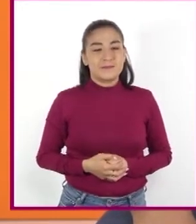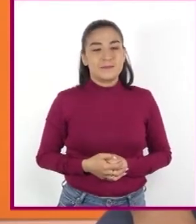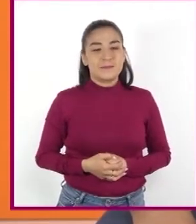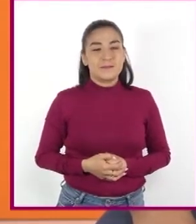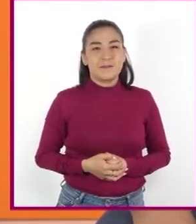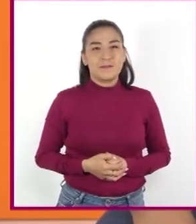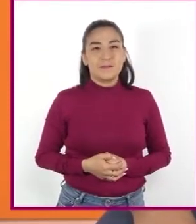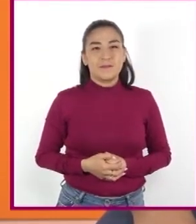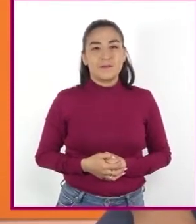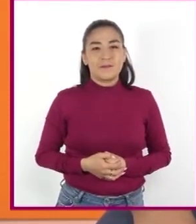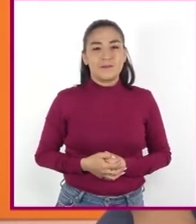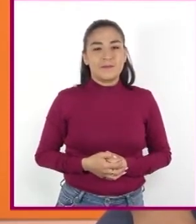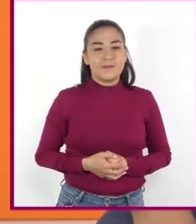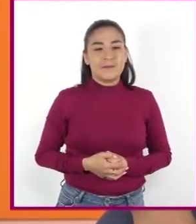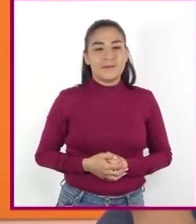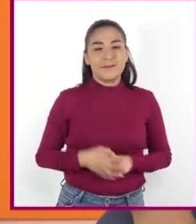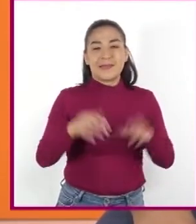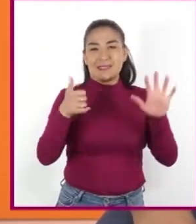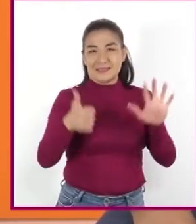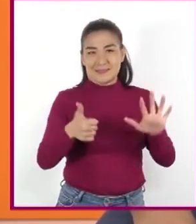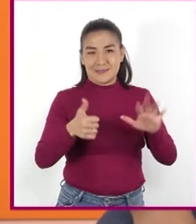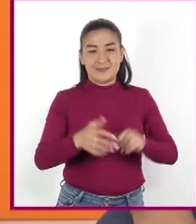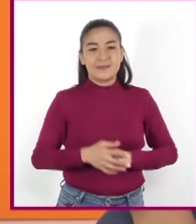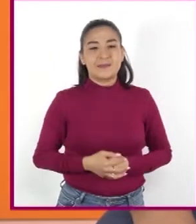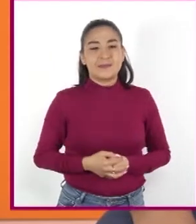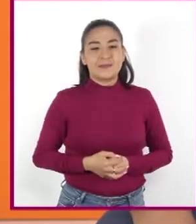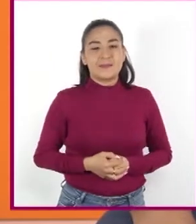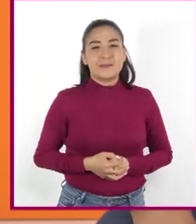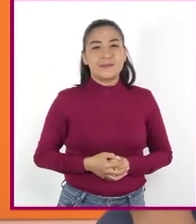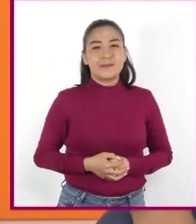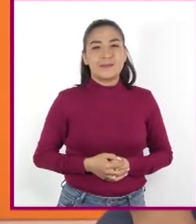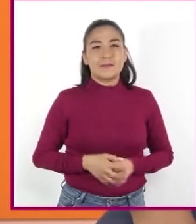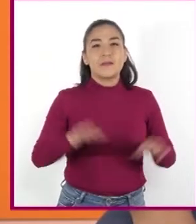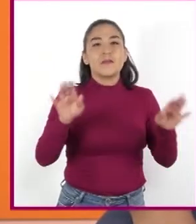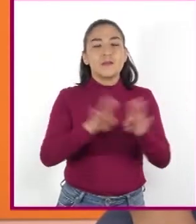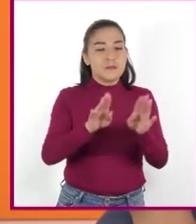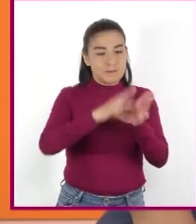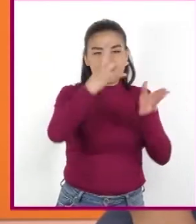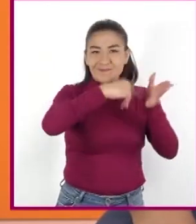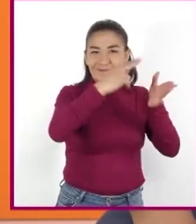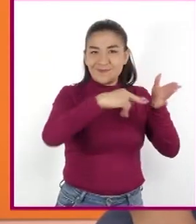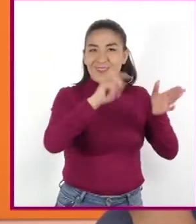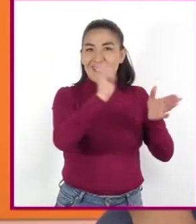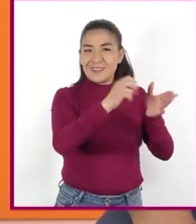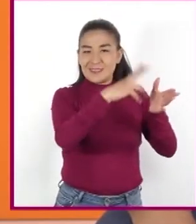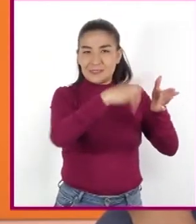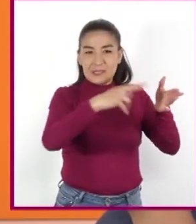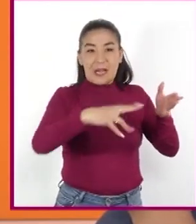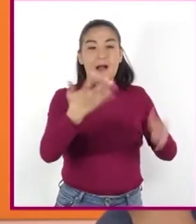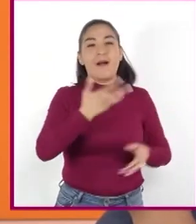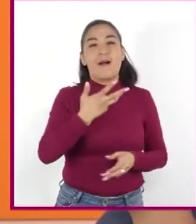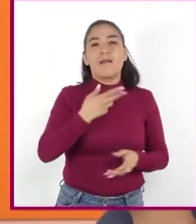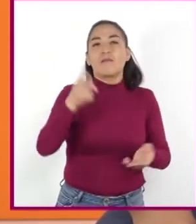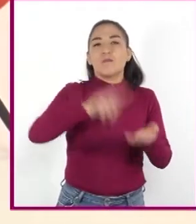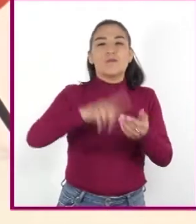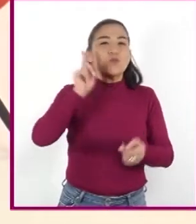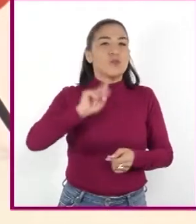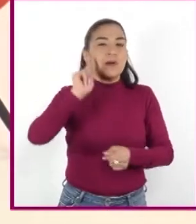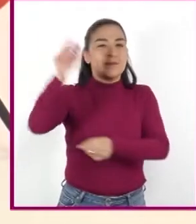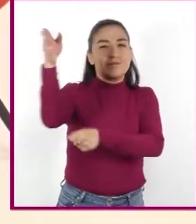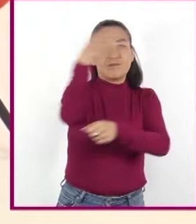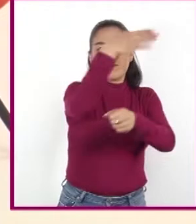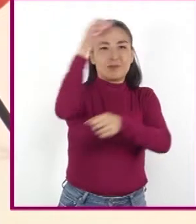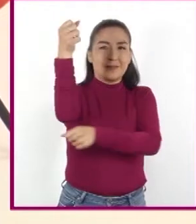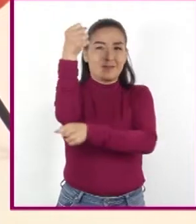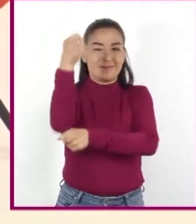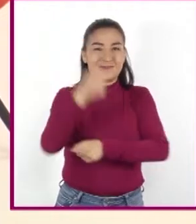Objeto número 6. Reproducción de pintura. Tiene a una mujer con una bandera.